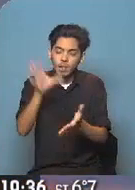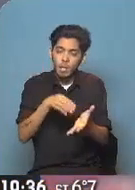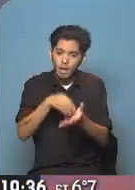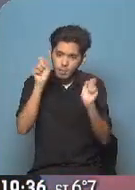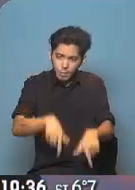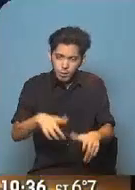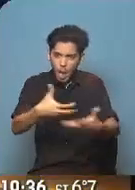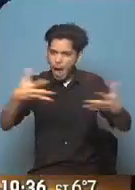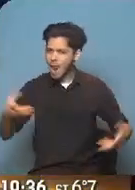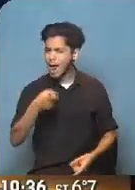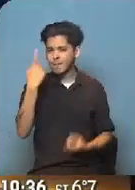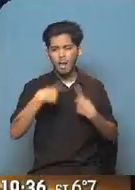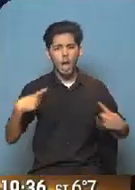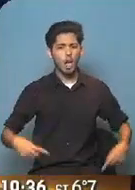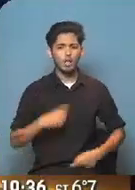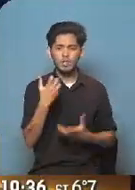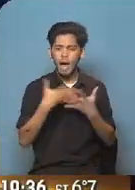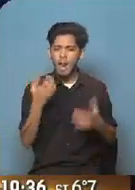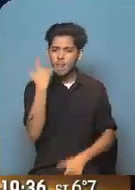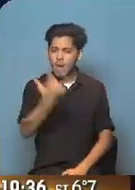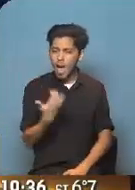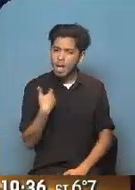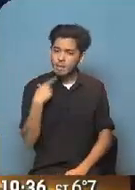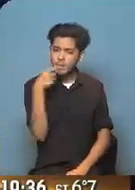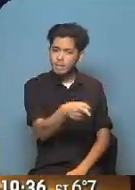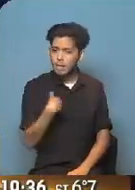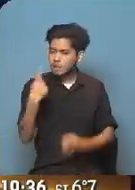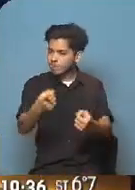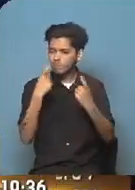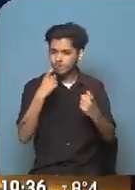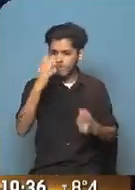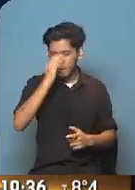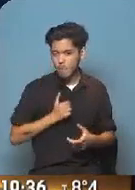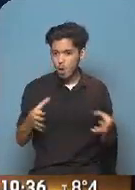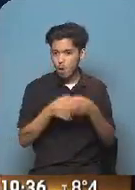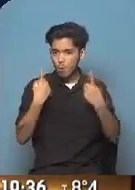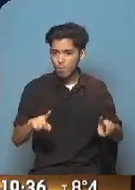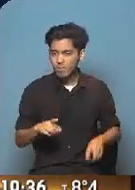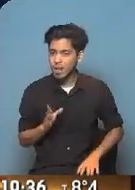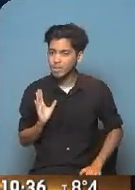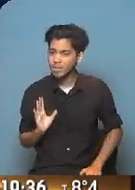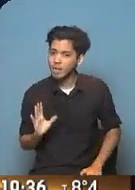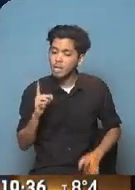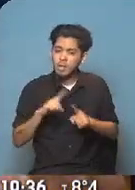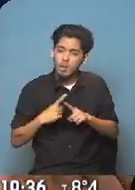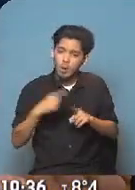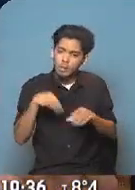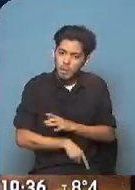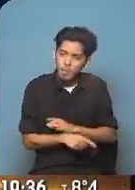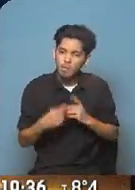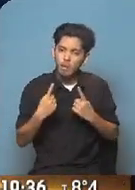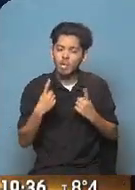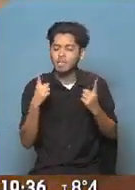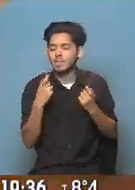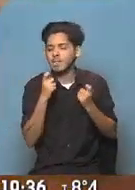enorme y la cantidad de recursos que tienen los argentinos requiere de fuerzas armadas distinta eso requiere un debate mucho más profundo que la simple